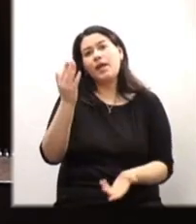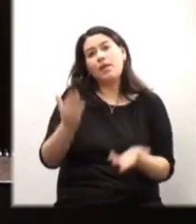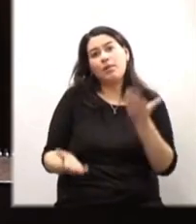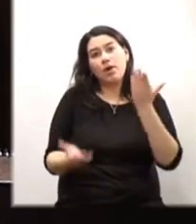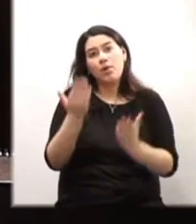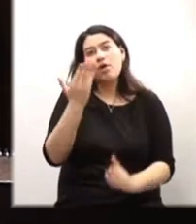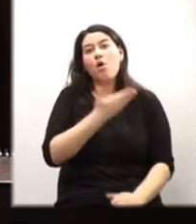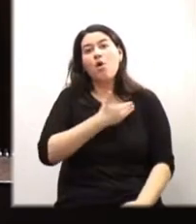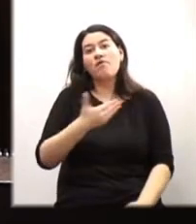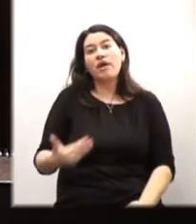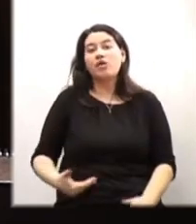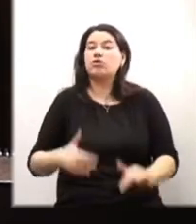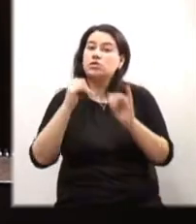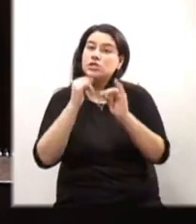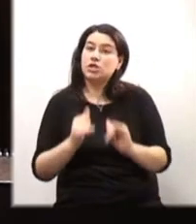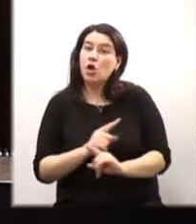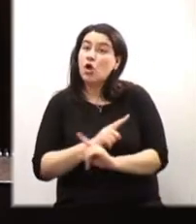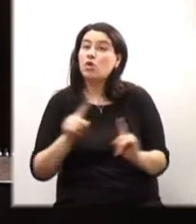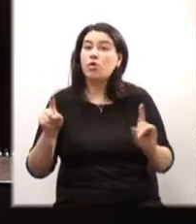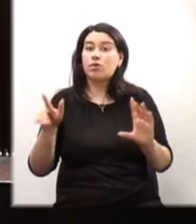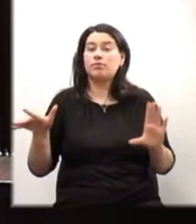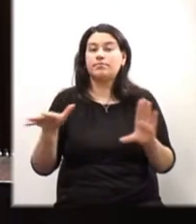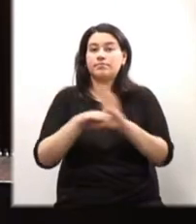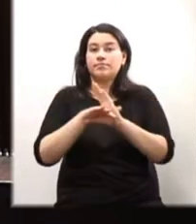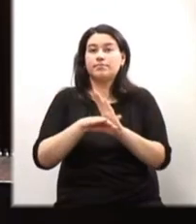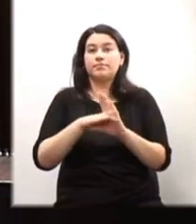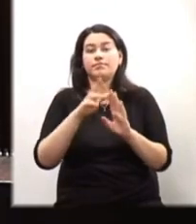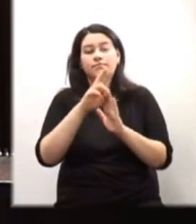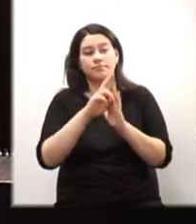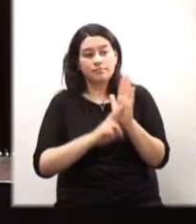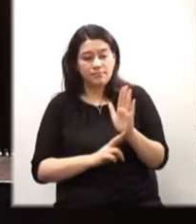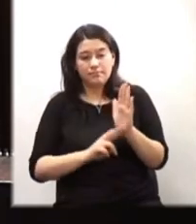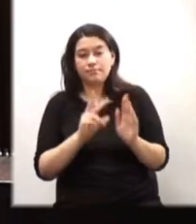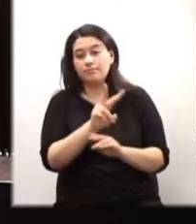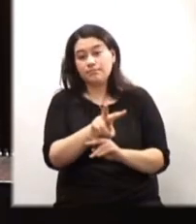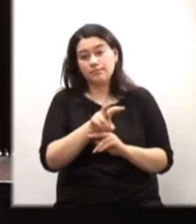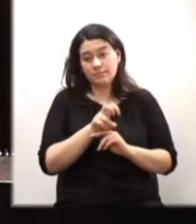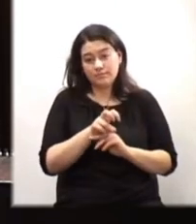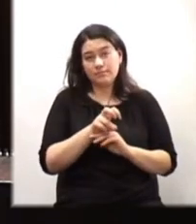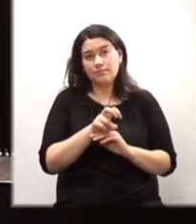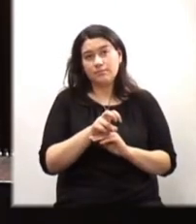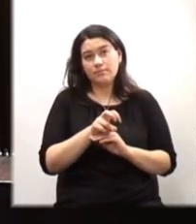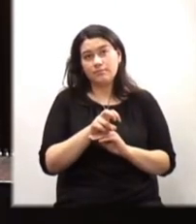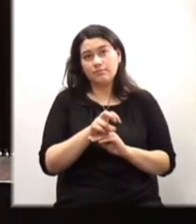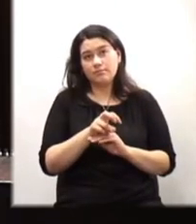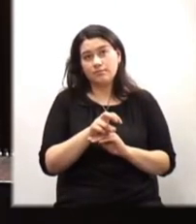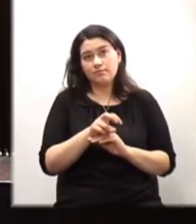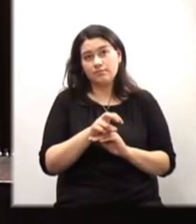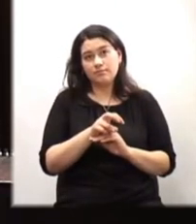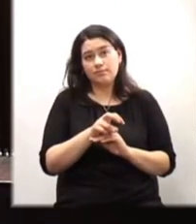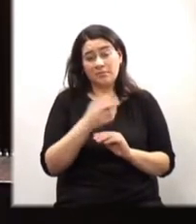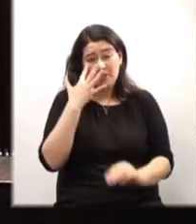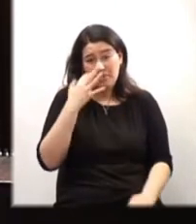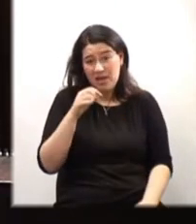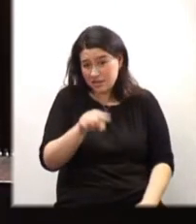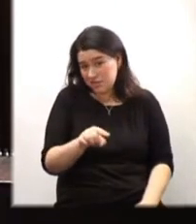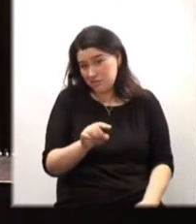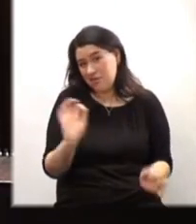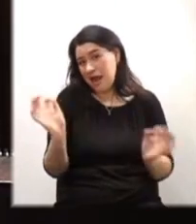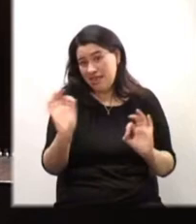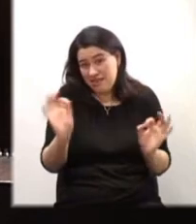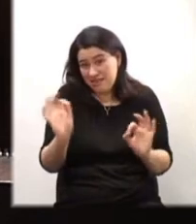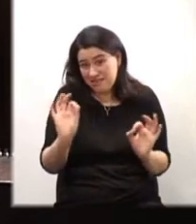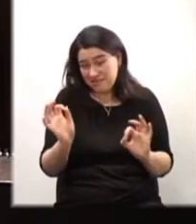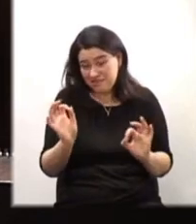evaluar si el gobierno se estaba ajustando o no a ese criterio. De hecho, eso no ha sucedido